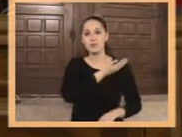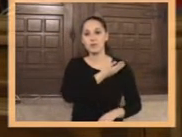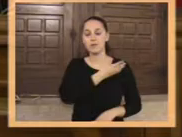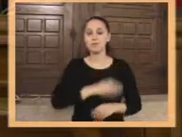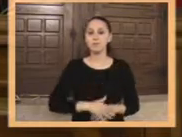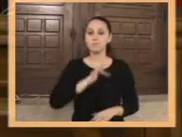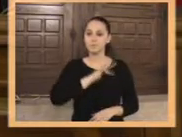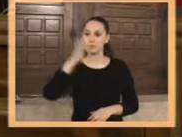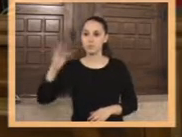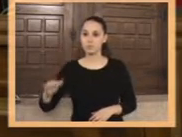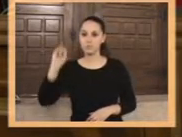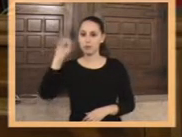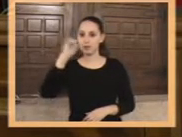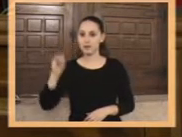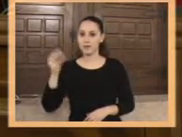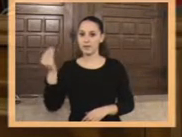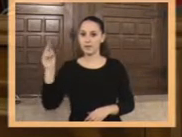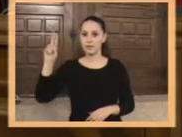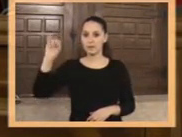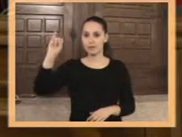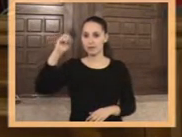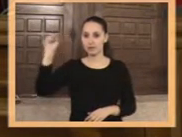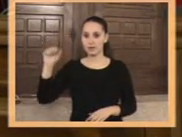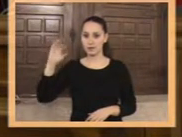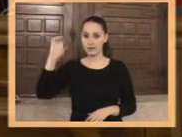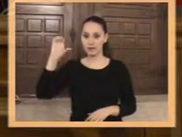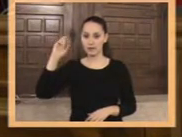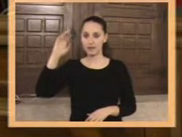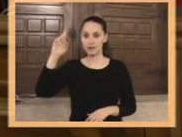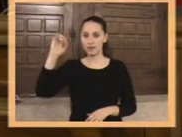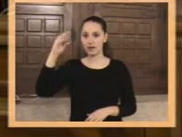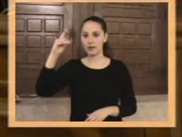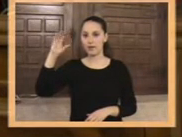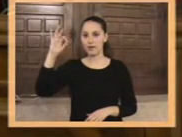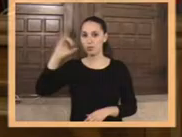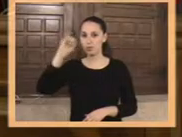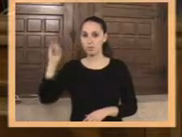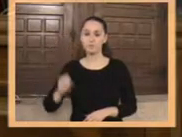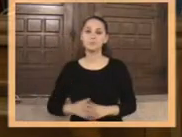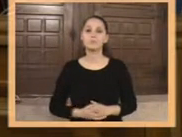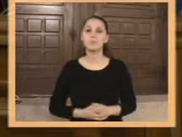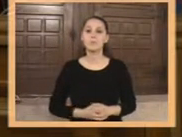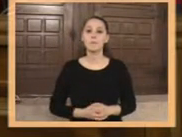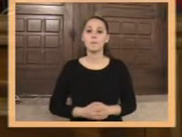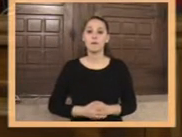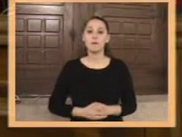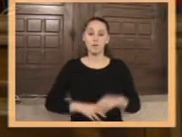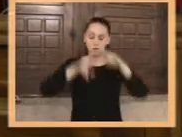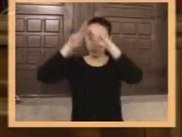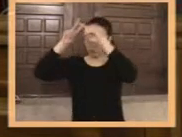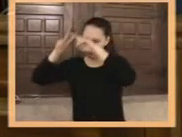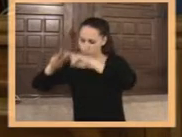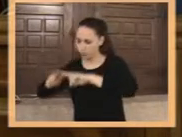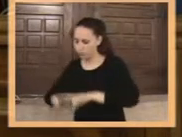Señor Izquierdo tiene la palabra. Muchas gracias, buenas tardes. Sí, he leído el informe del señor arquitecto municipal, la memoria explicativa con el